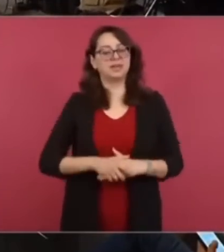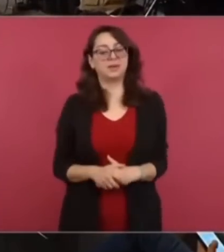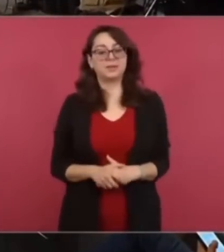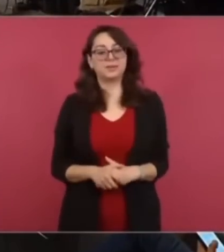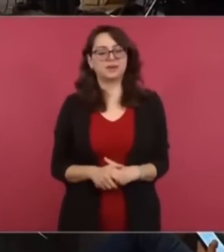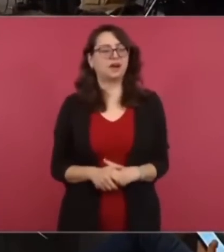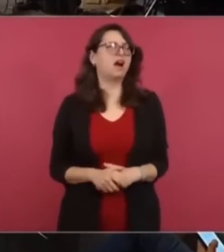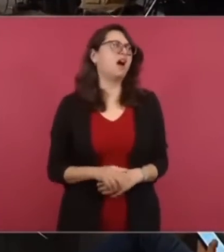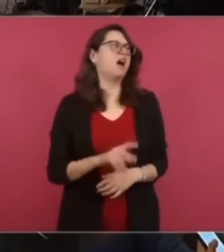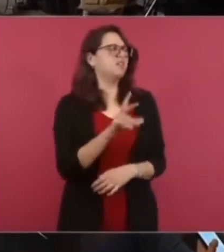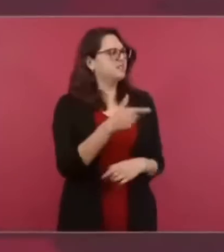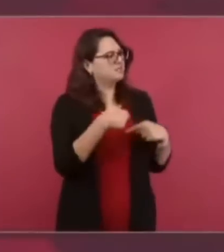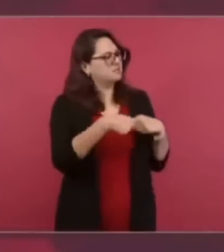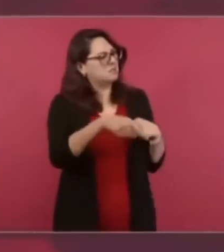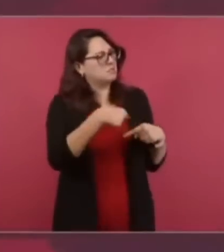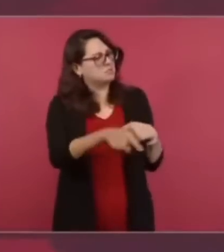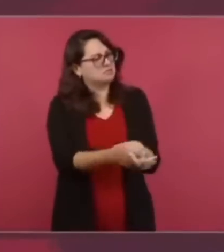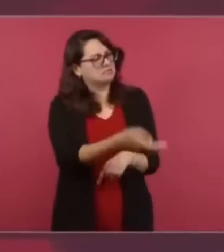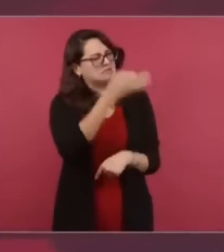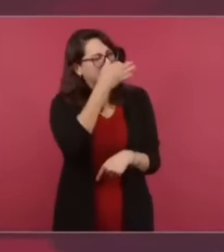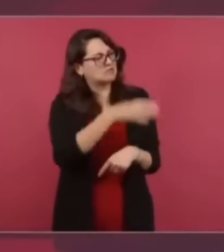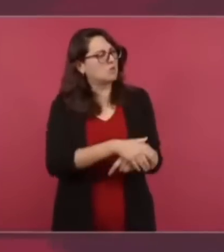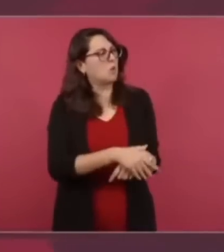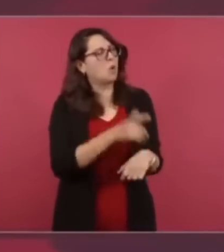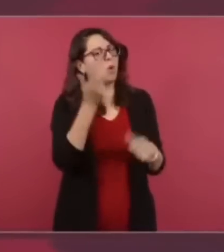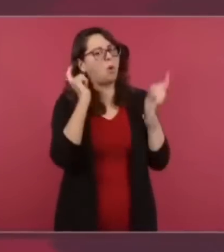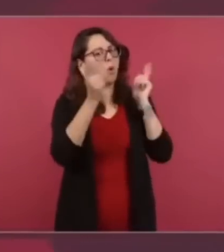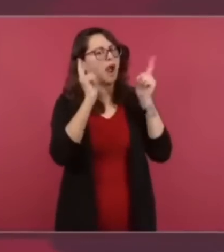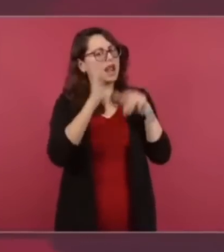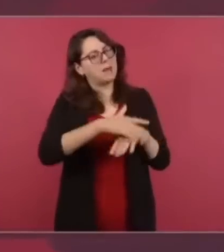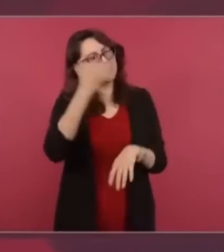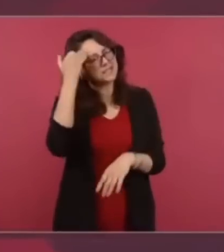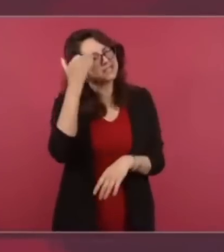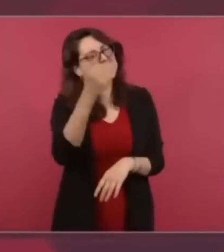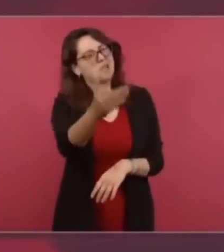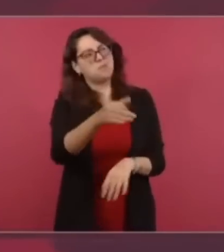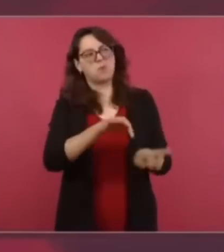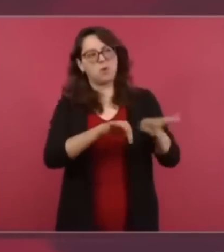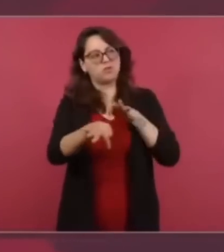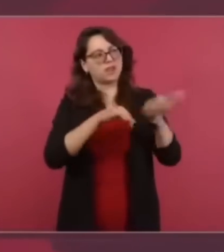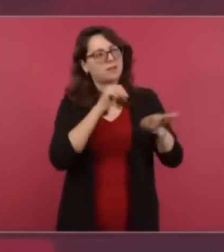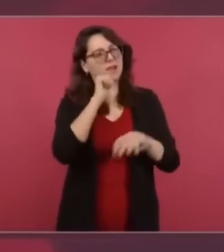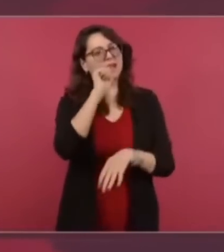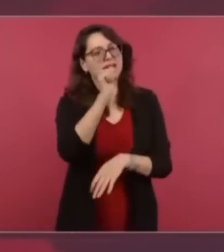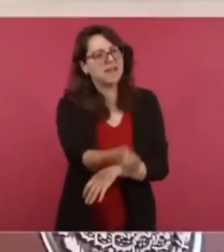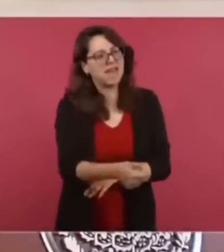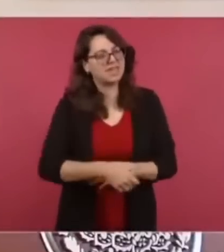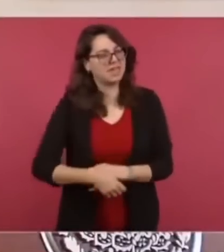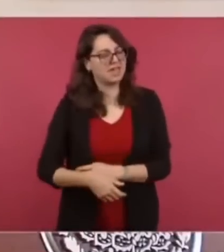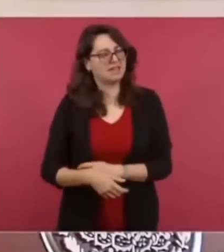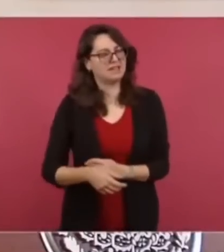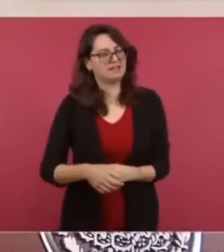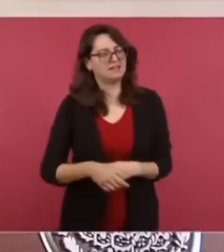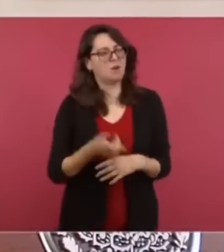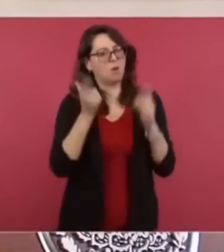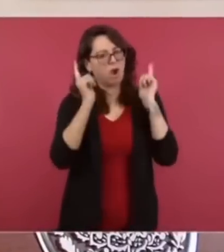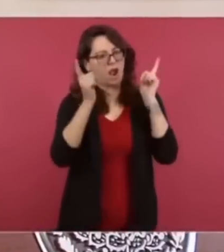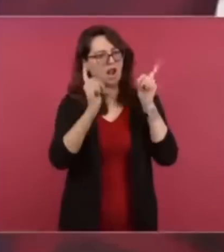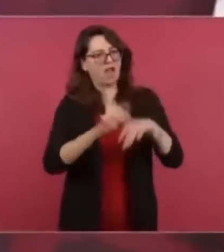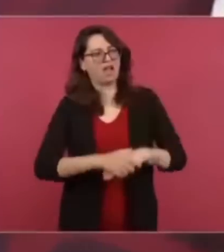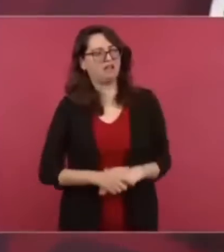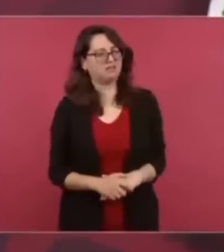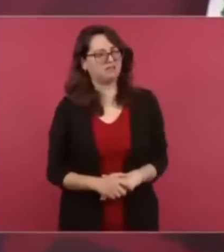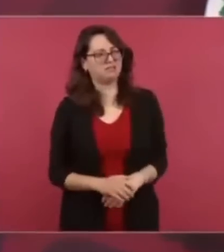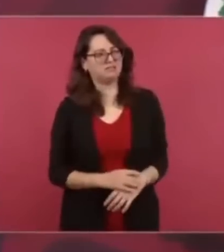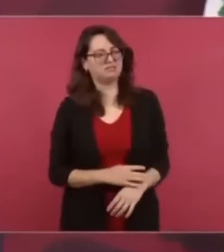Ojalá y tardaran más tiempo. Ya les dije, es real. Cuando éramos